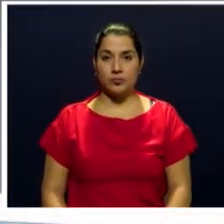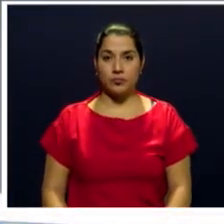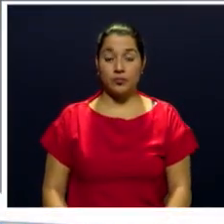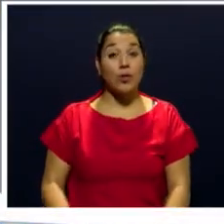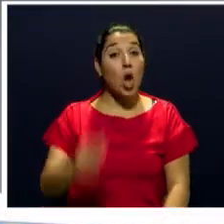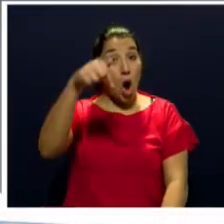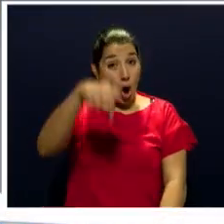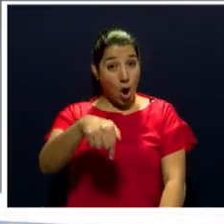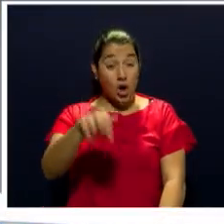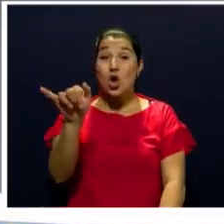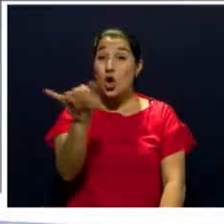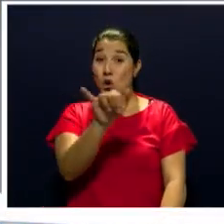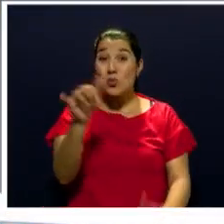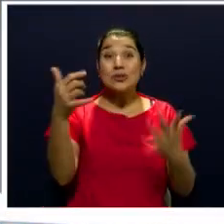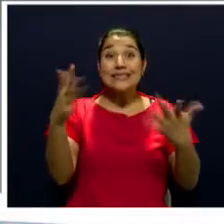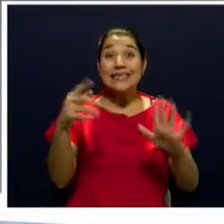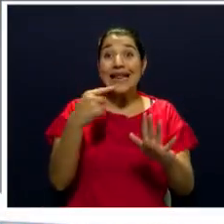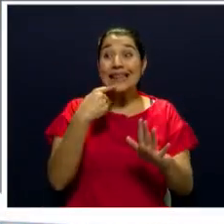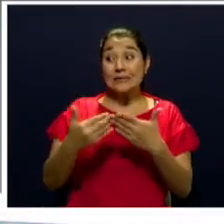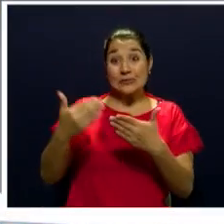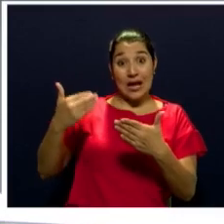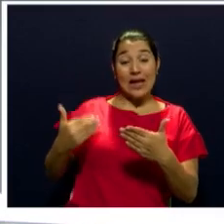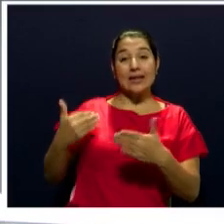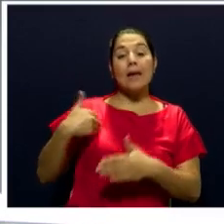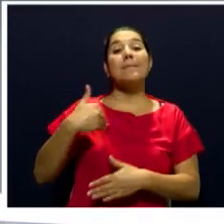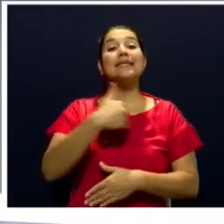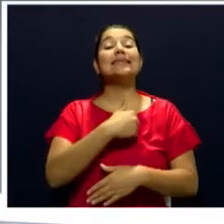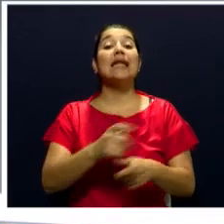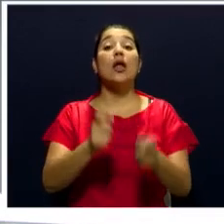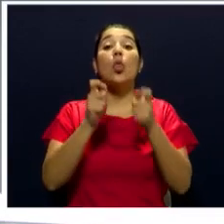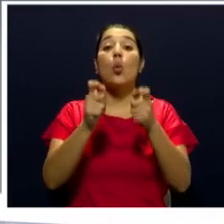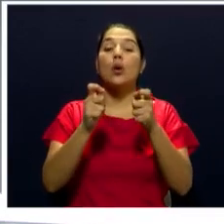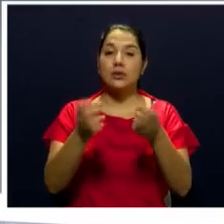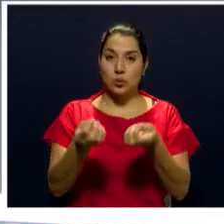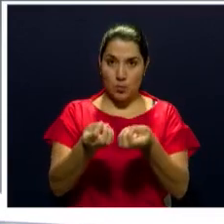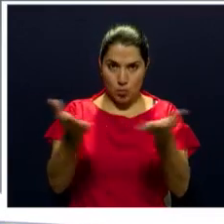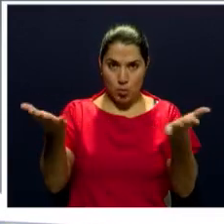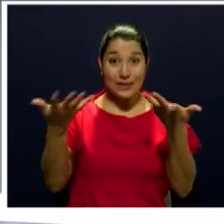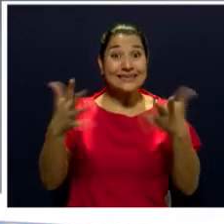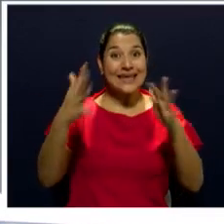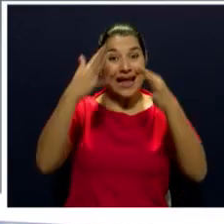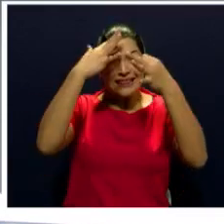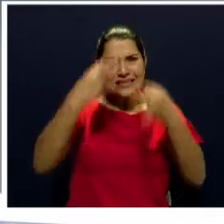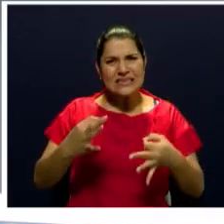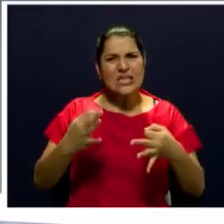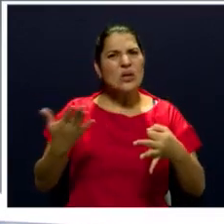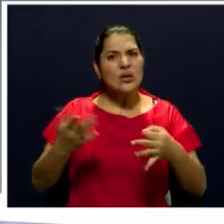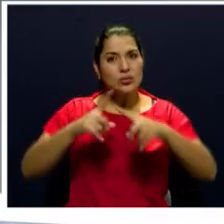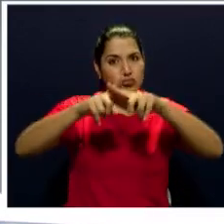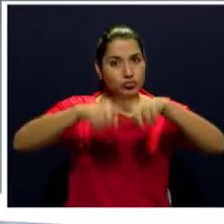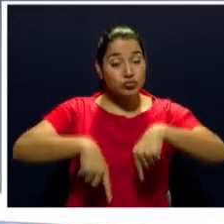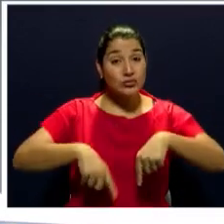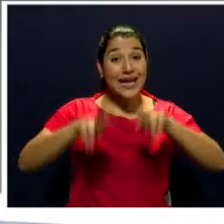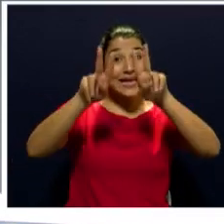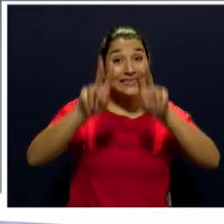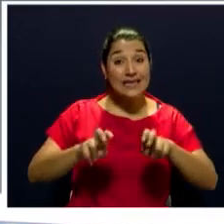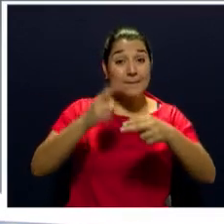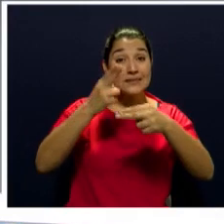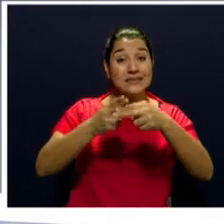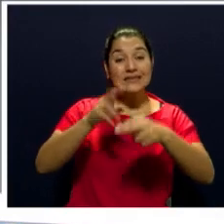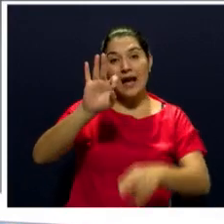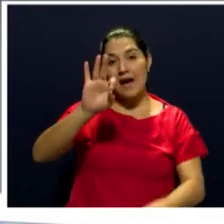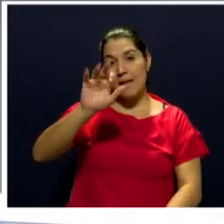Y hoy, como le adelantábamos en nuestros titulares, el Ministerio de Educación Pública decidió suspender la aplicación de las pruebas FARO